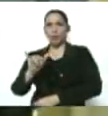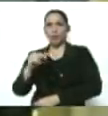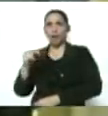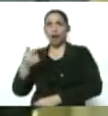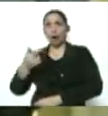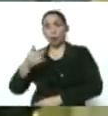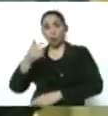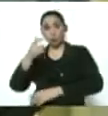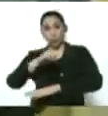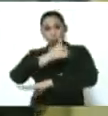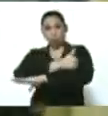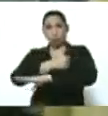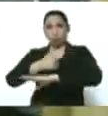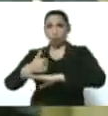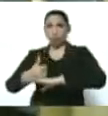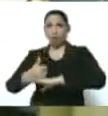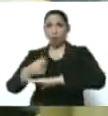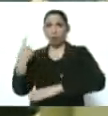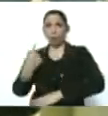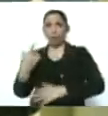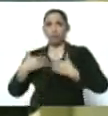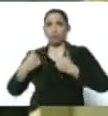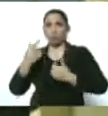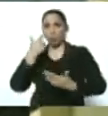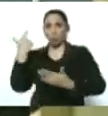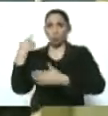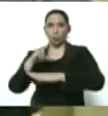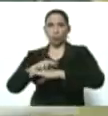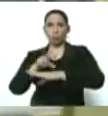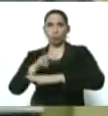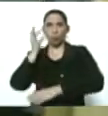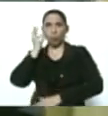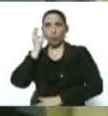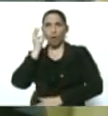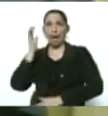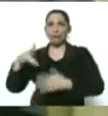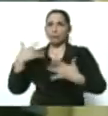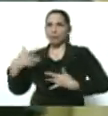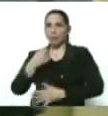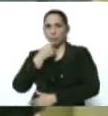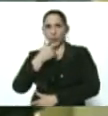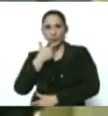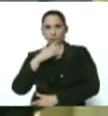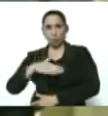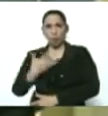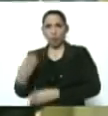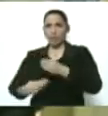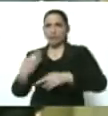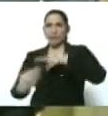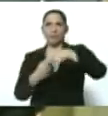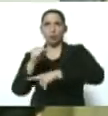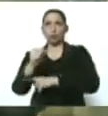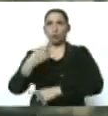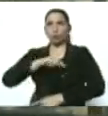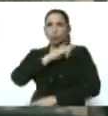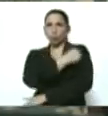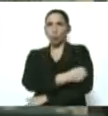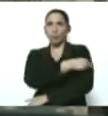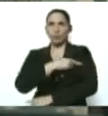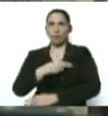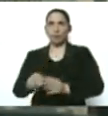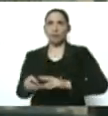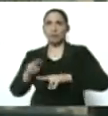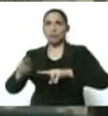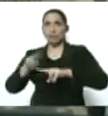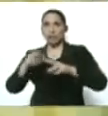Única en Salud, la doctora Omaira Prieto. Estamos en uno de los eventos hermosos que se han podido hacer en Revolución. Estamos en el Hospital de